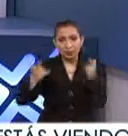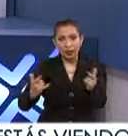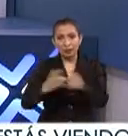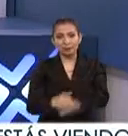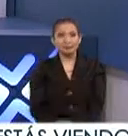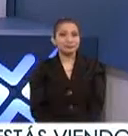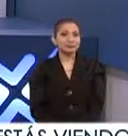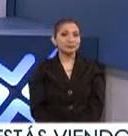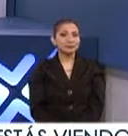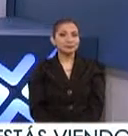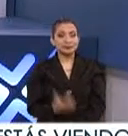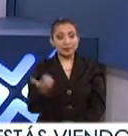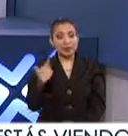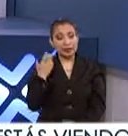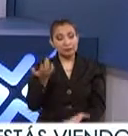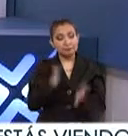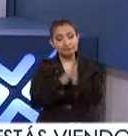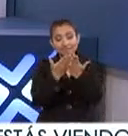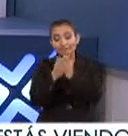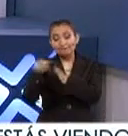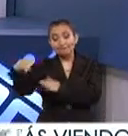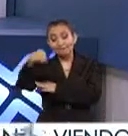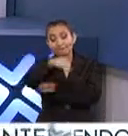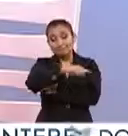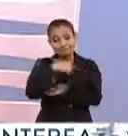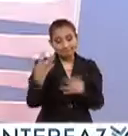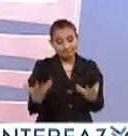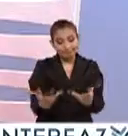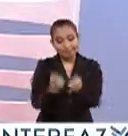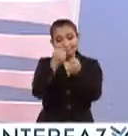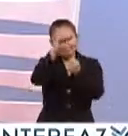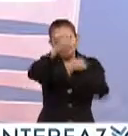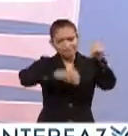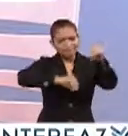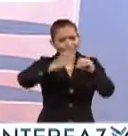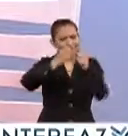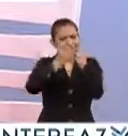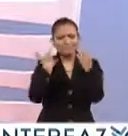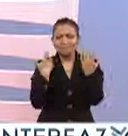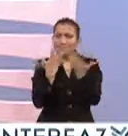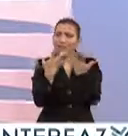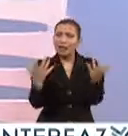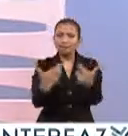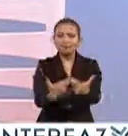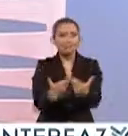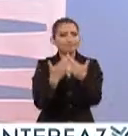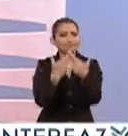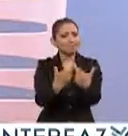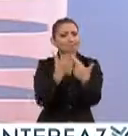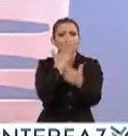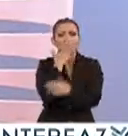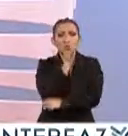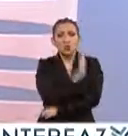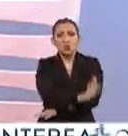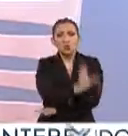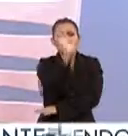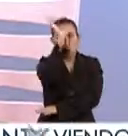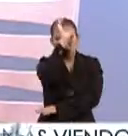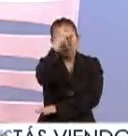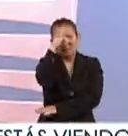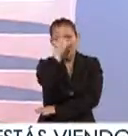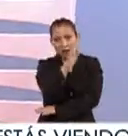e Historia. Es en estas publicaciones pues donde se recupera mucho de nuestro gran, vastísimo patrimonio